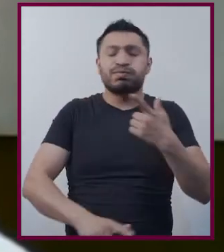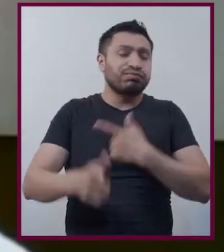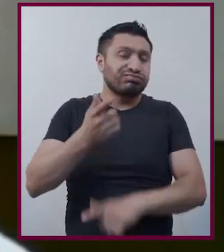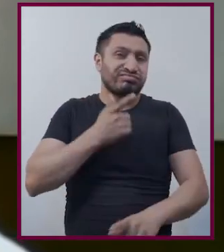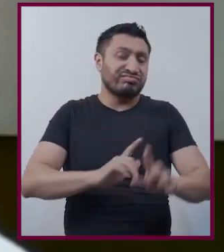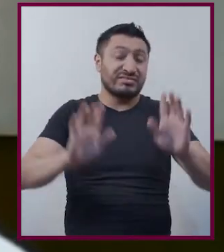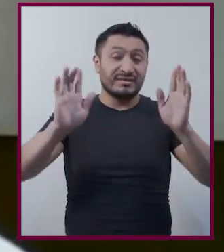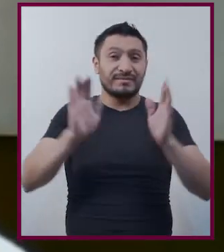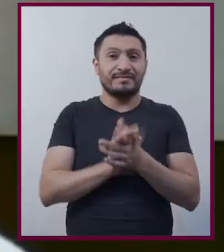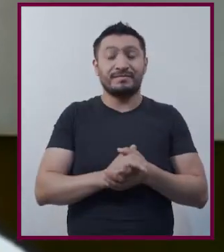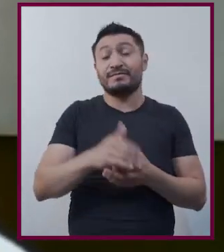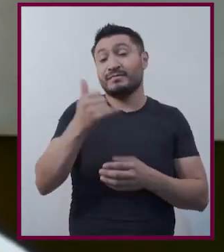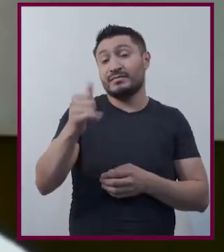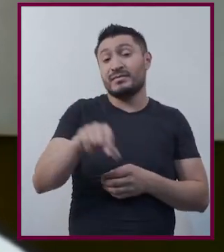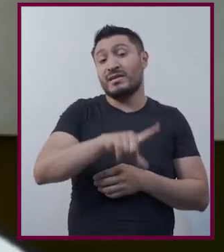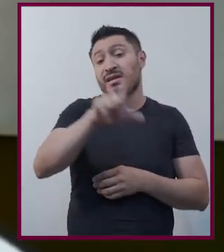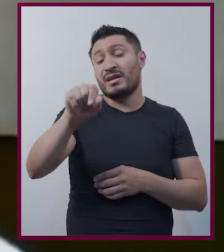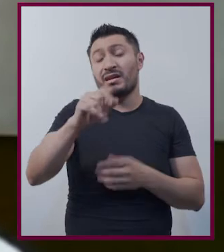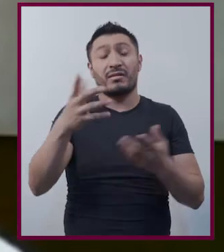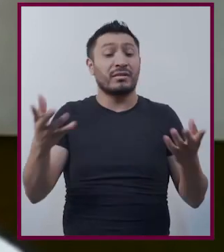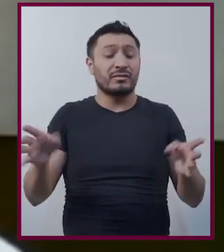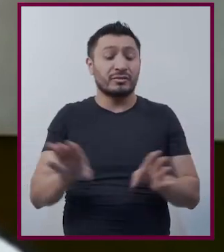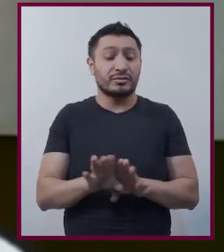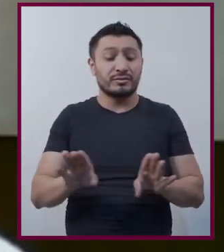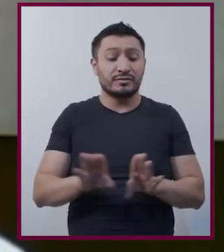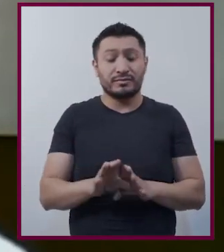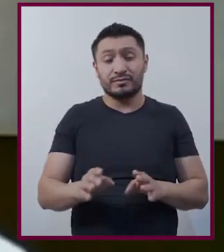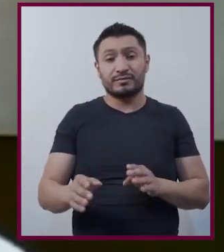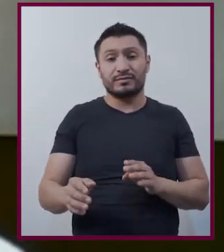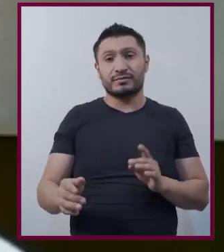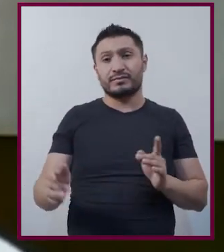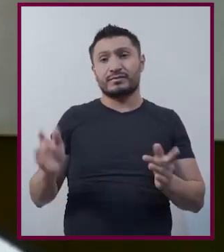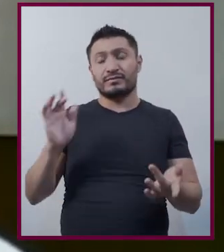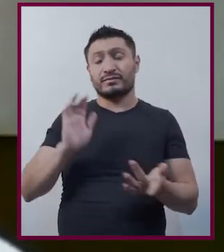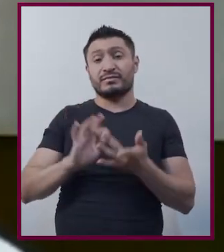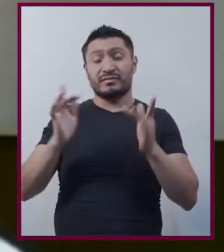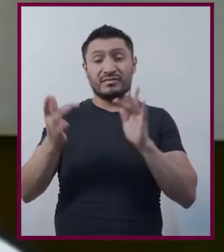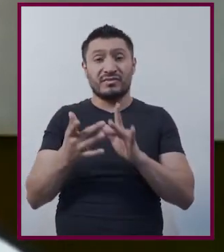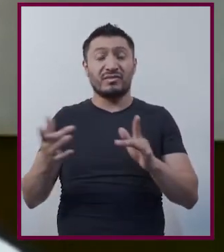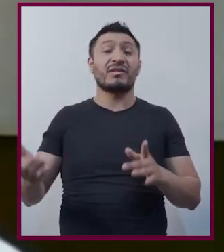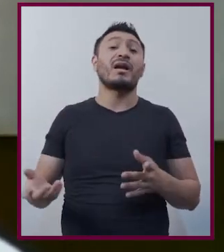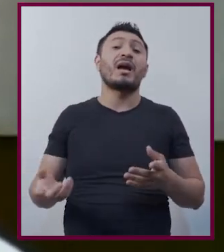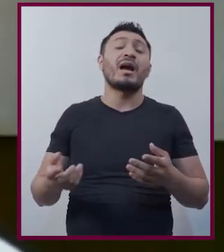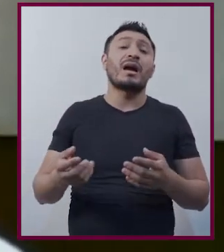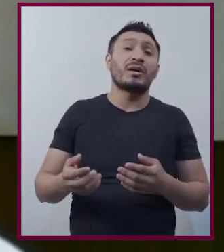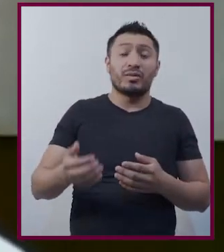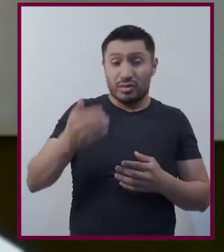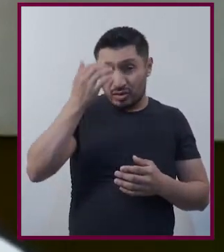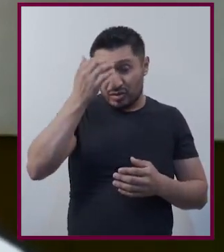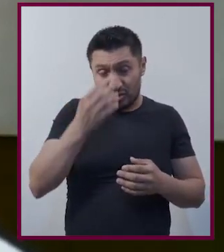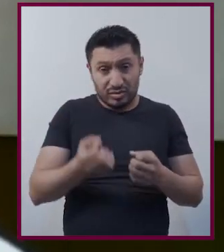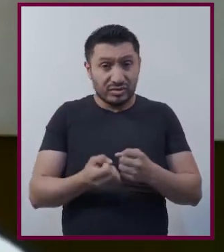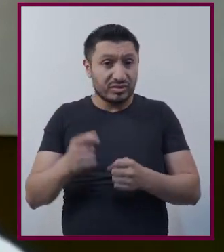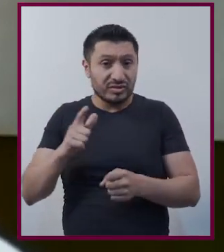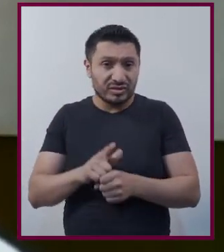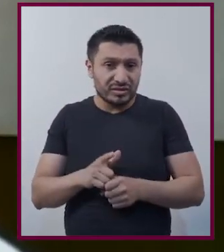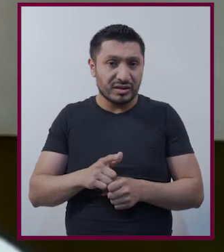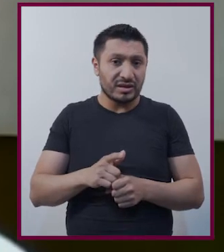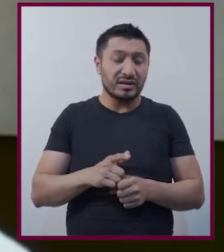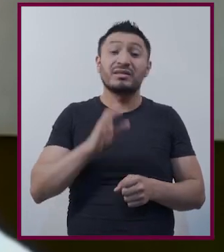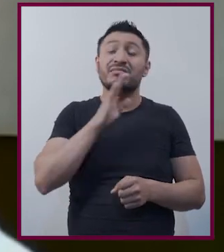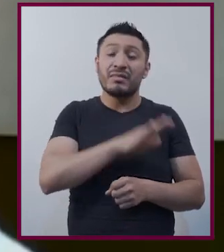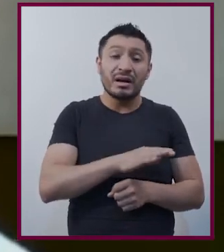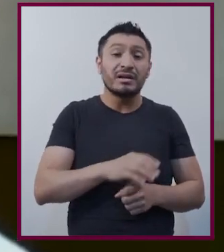reproducir formas más radicales para interactuar en los terrenos sociales, formas muy destructivas. Esto